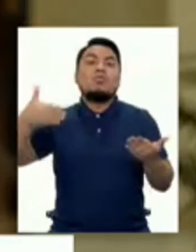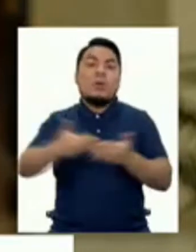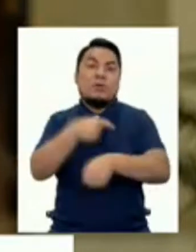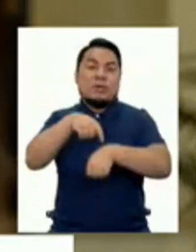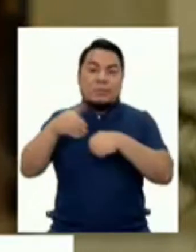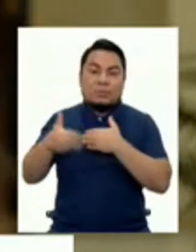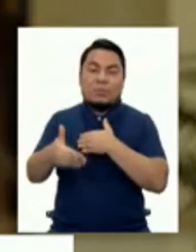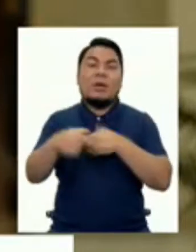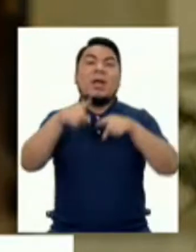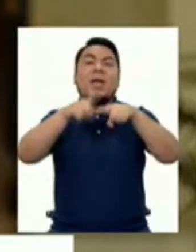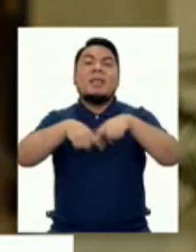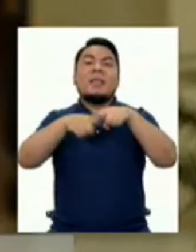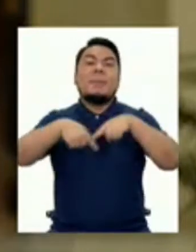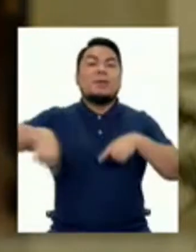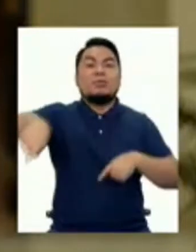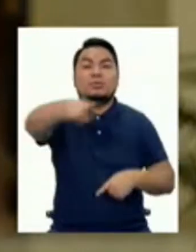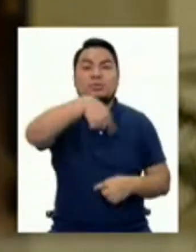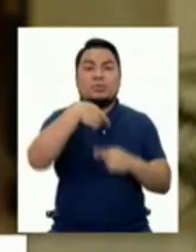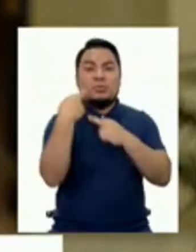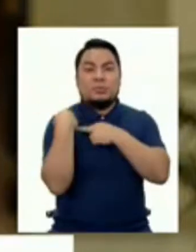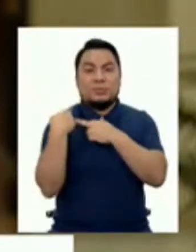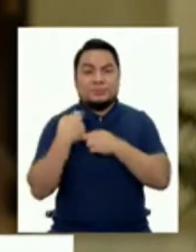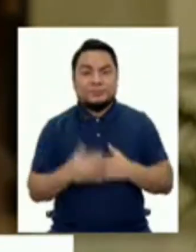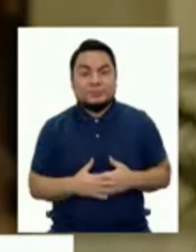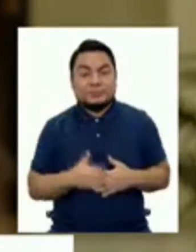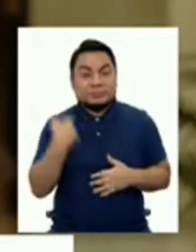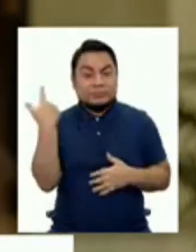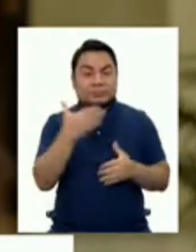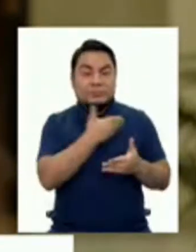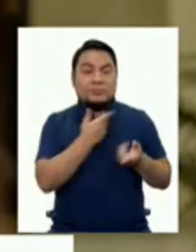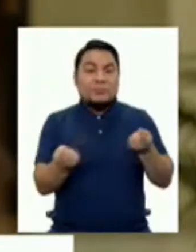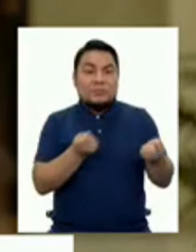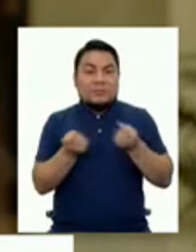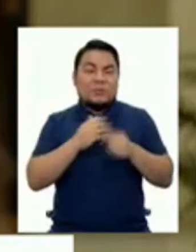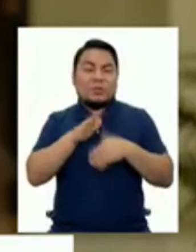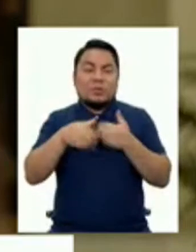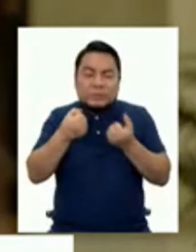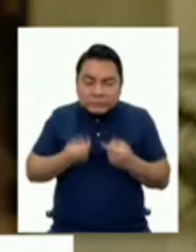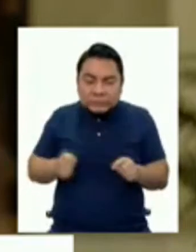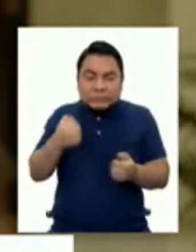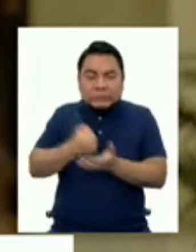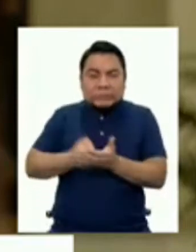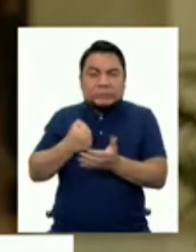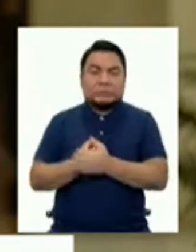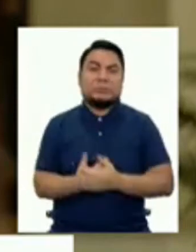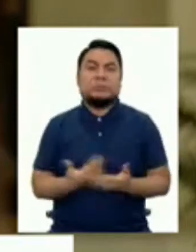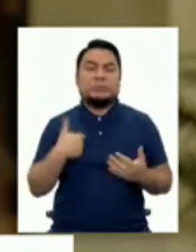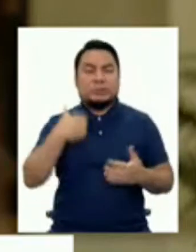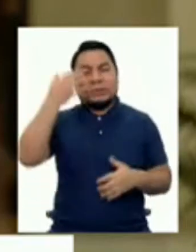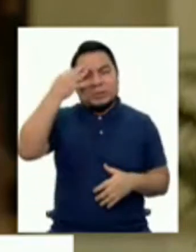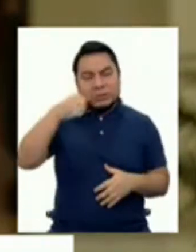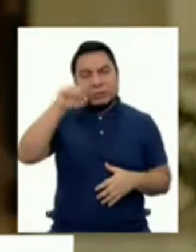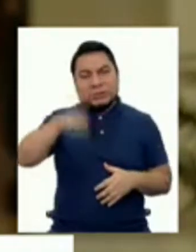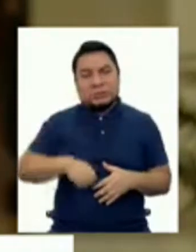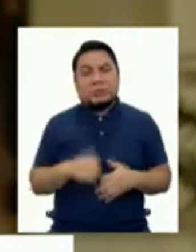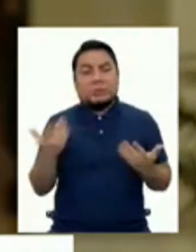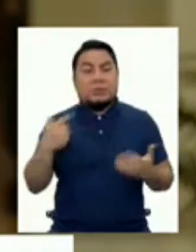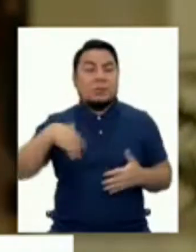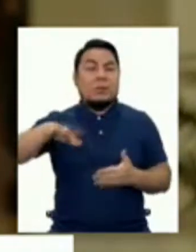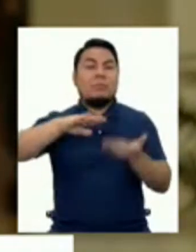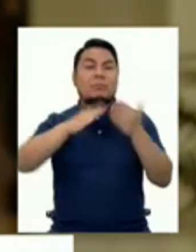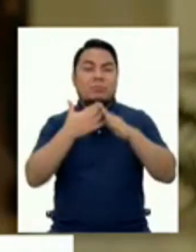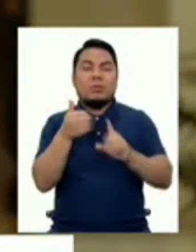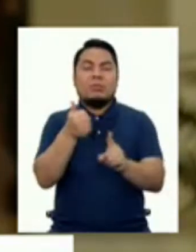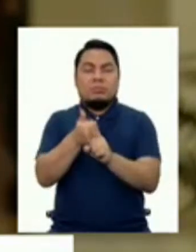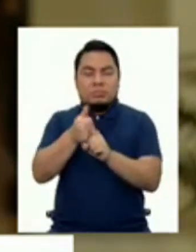todos. Nosotros como gobierno seguiremos poniendo todo nuestro esfuerzo y estamos seguros que la población va a